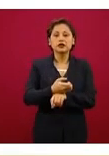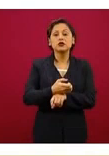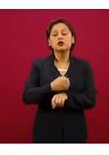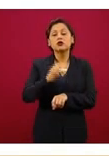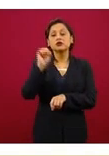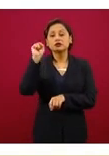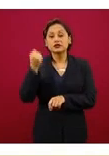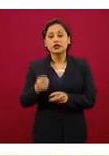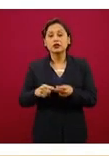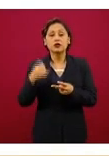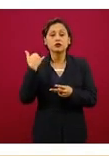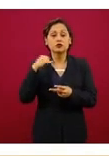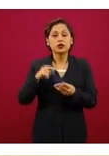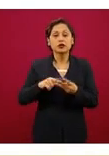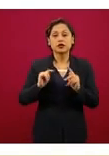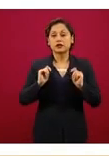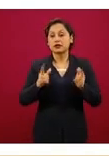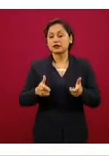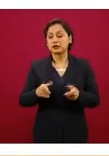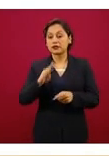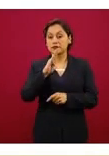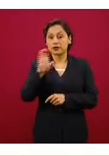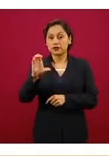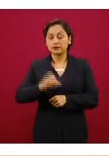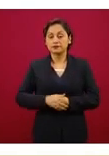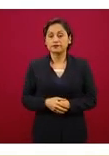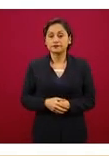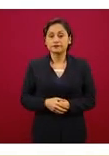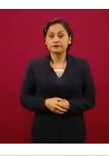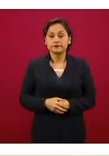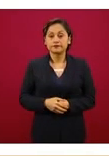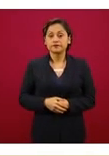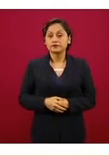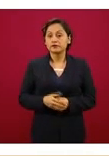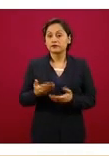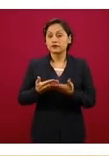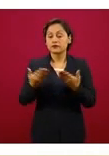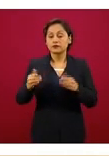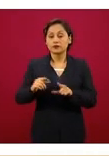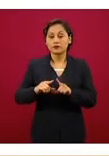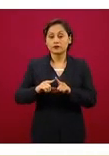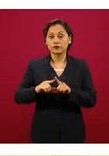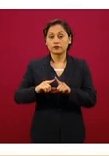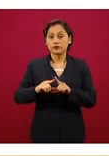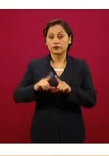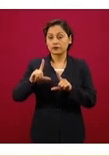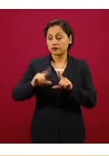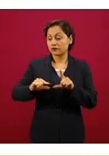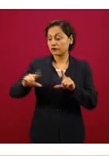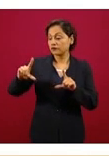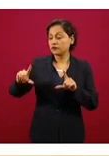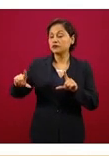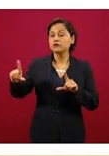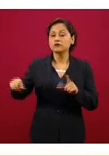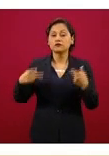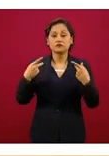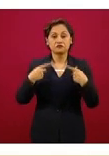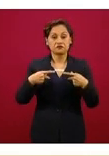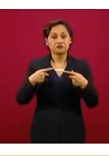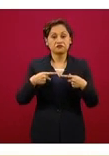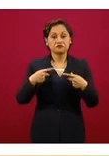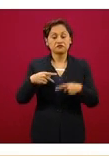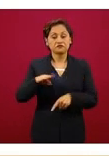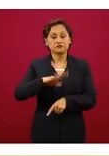y Baja California. En la siguiente vemos la gráfica de las muy lamentables defunciones que han ocurrido en